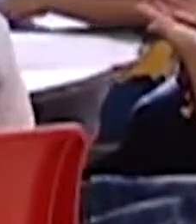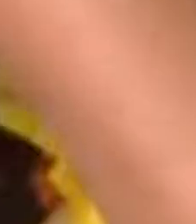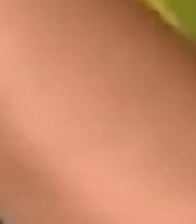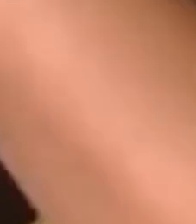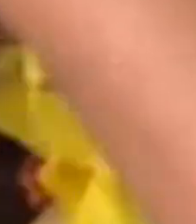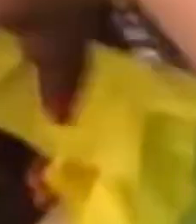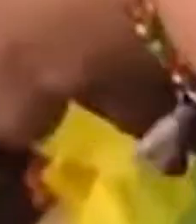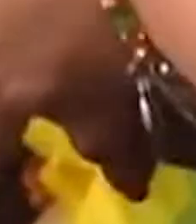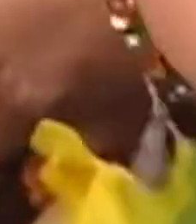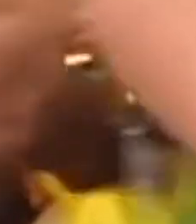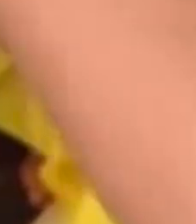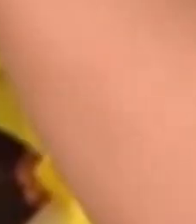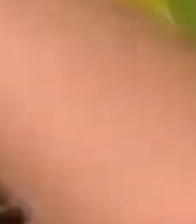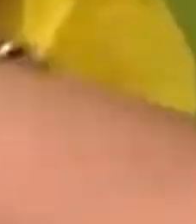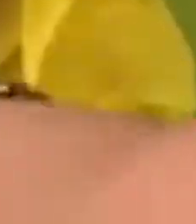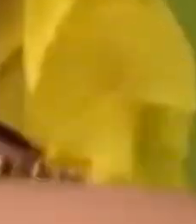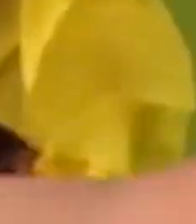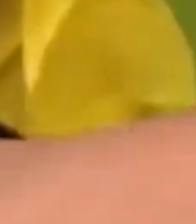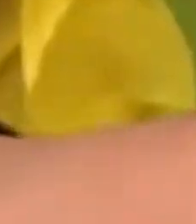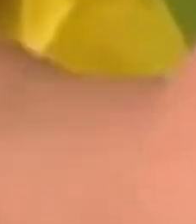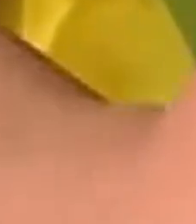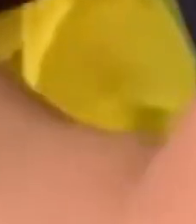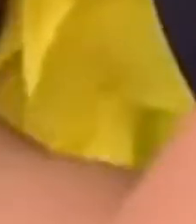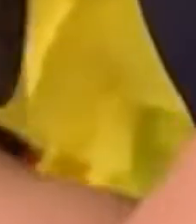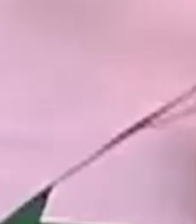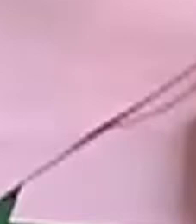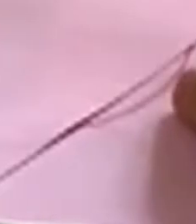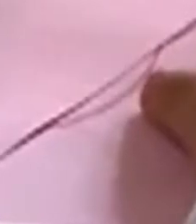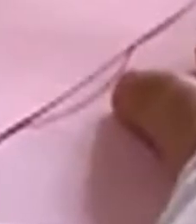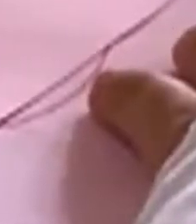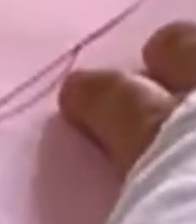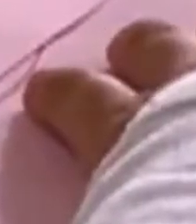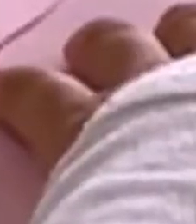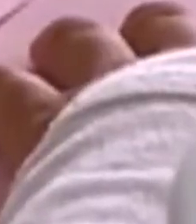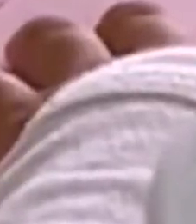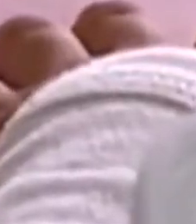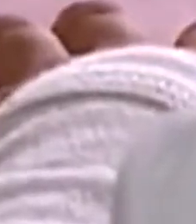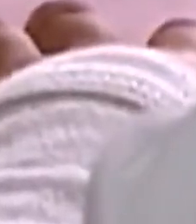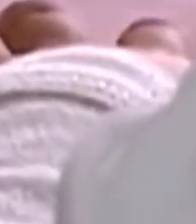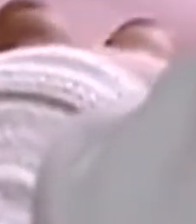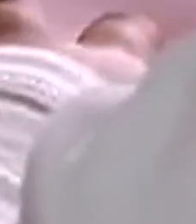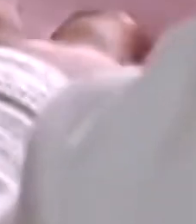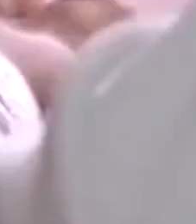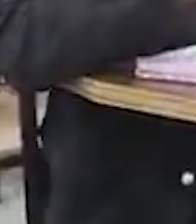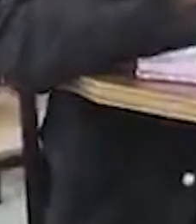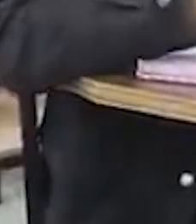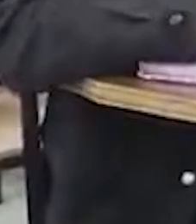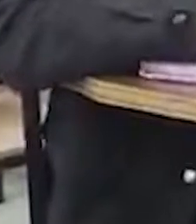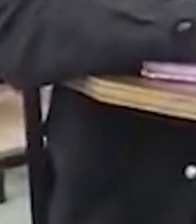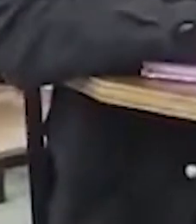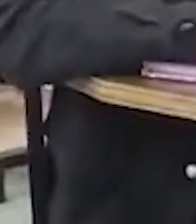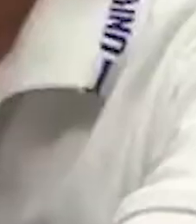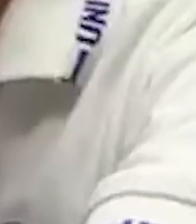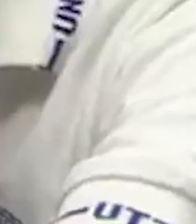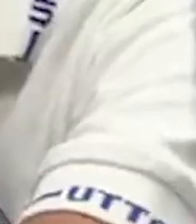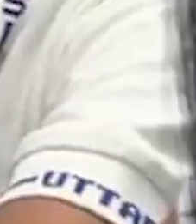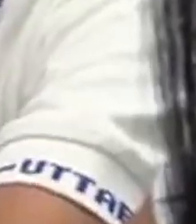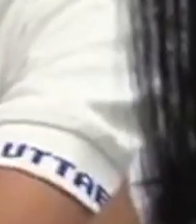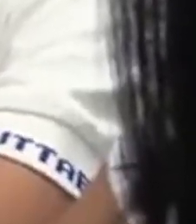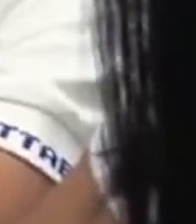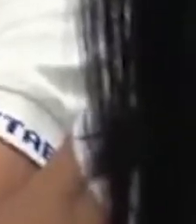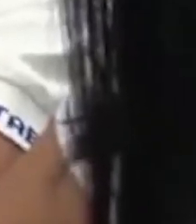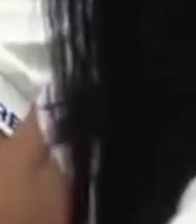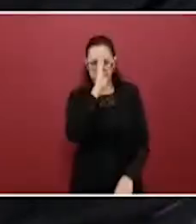familiares cuiden directamente de los niños el recurso agregó será por el mismo monto que también recibirán los alumnos de nivel básico